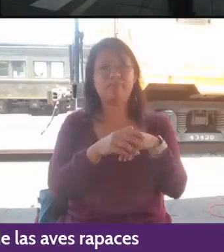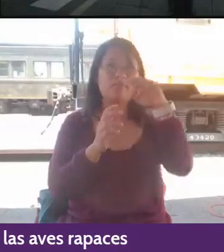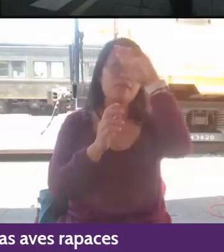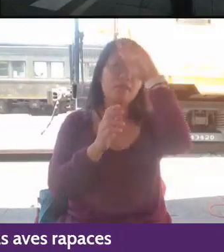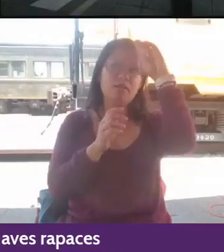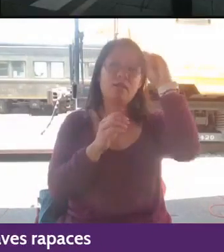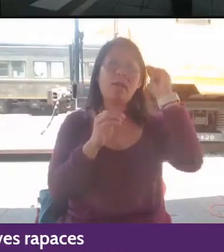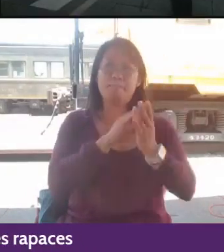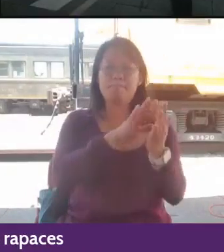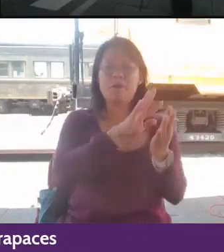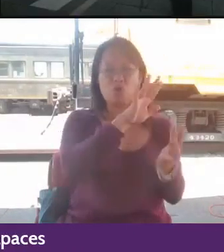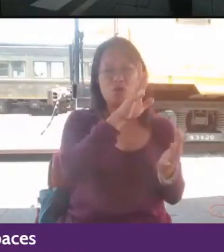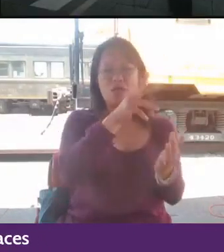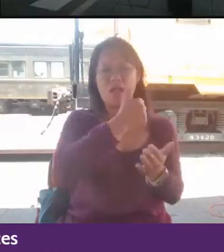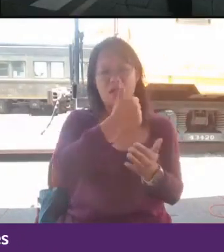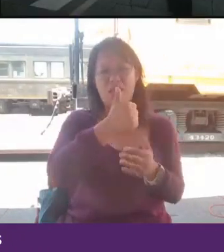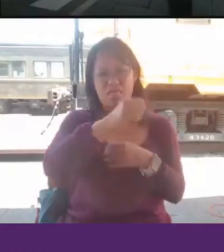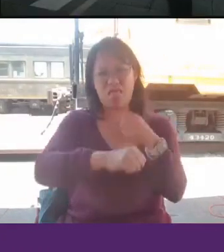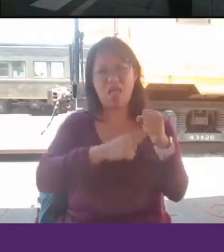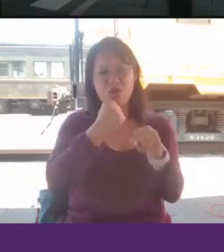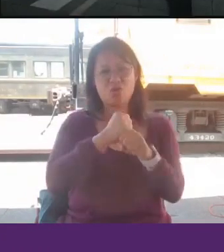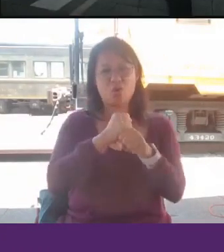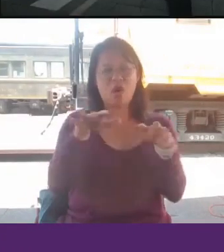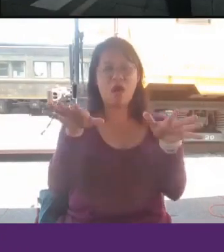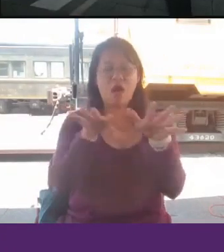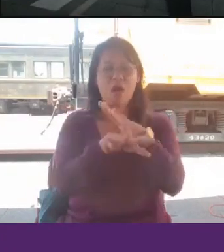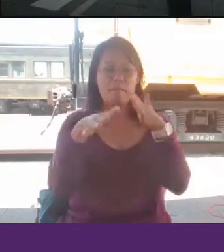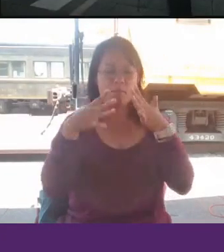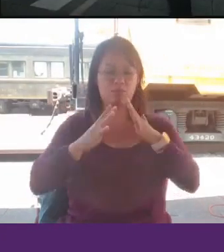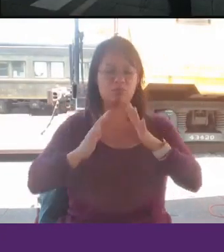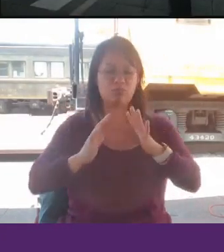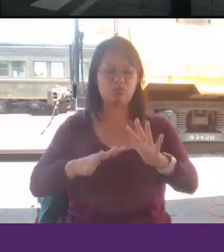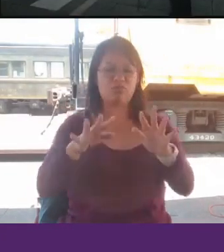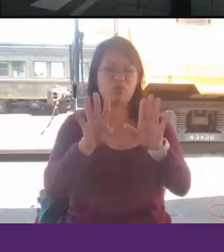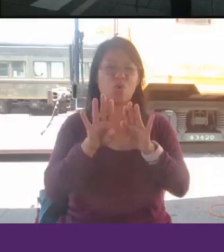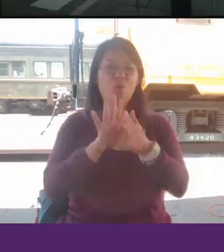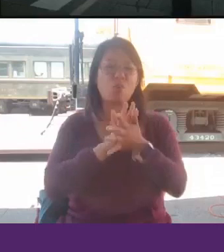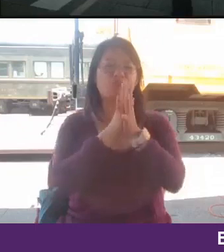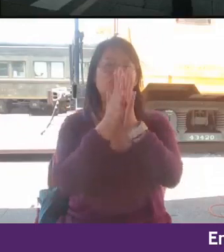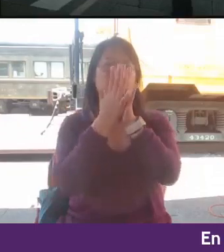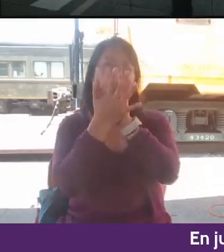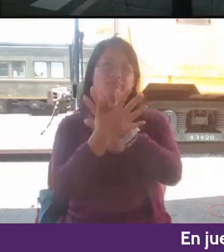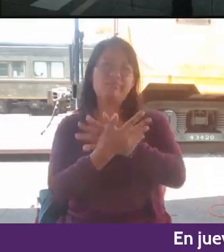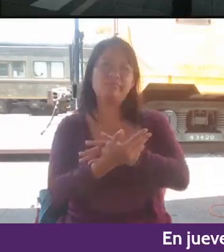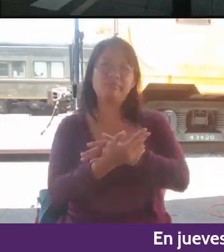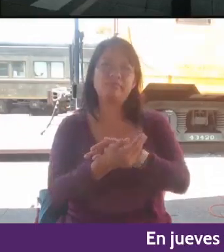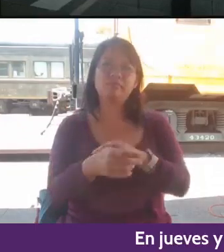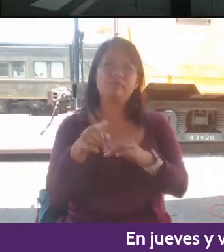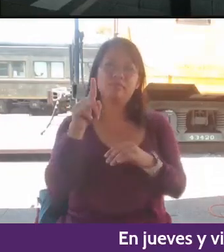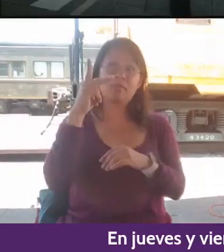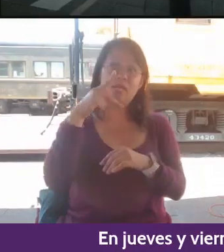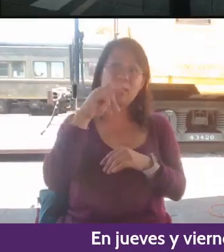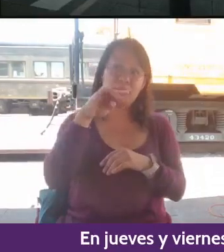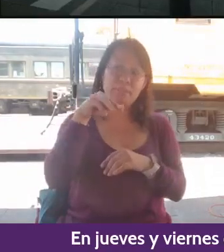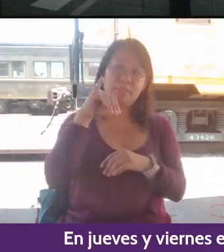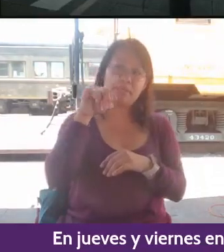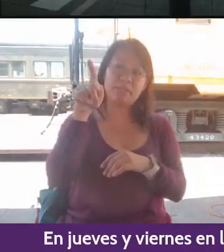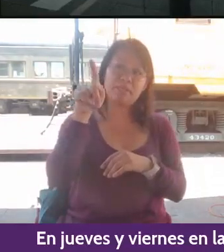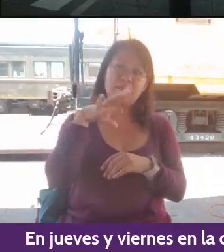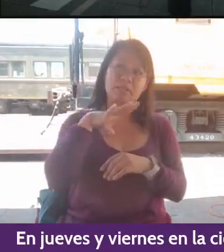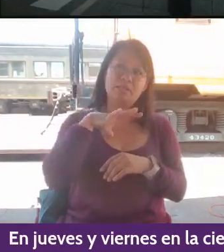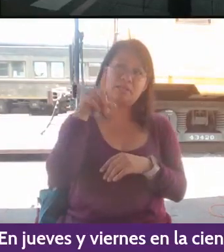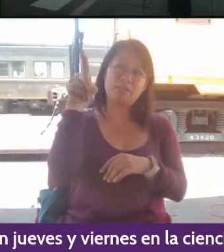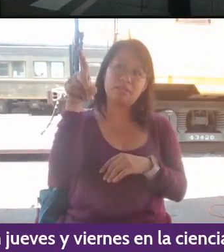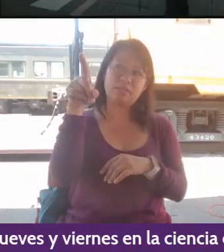la mayoría cada año hacen un cambio de todo el plumaje y tienen plumas nuevas. De hecho, bueno, ahorita no pueden ver, pero aquí Kimi,